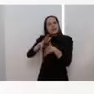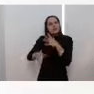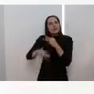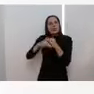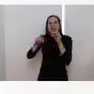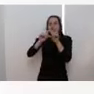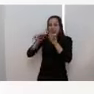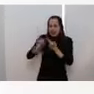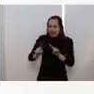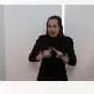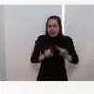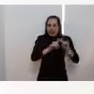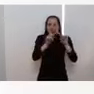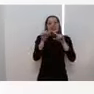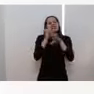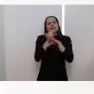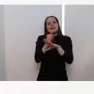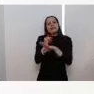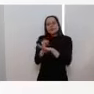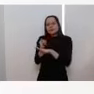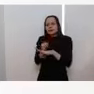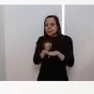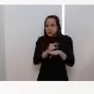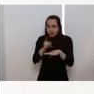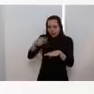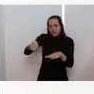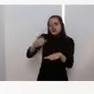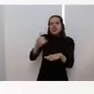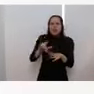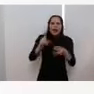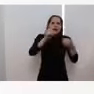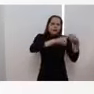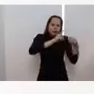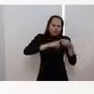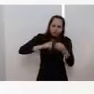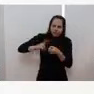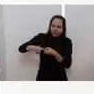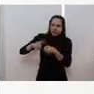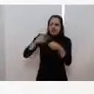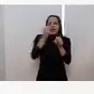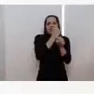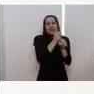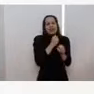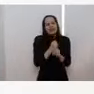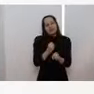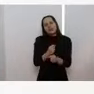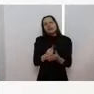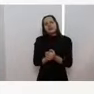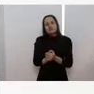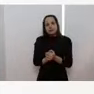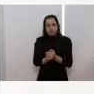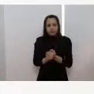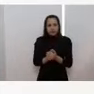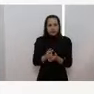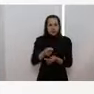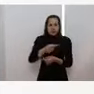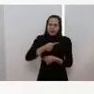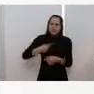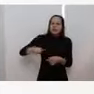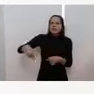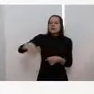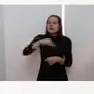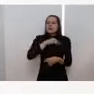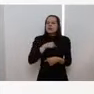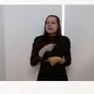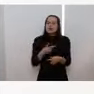diferentes instituciones donde nuestros egresados se encuentran laborando en este momento nosotros hacemos parte de